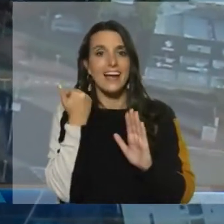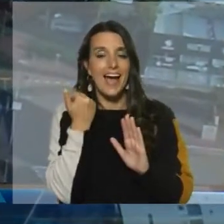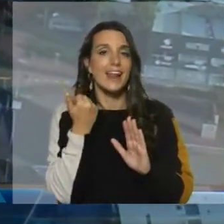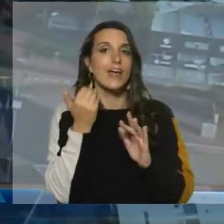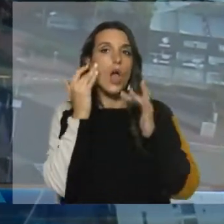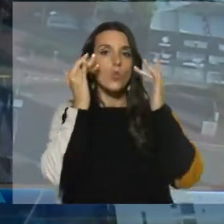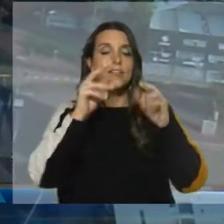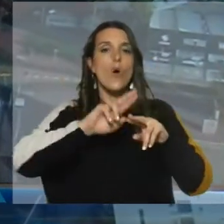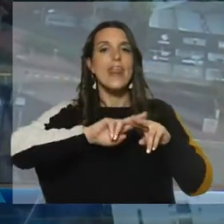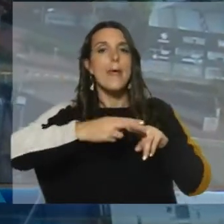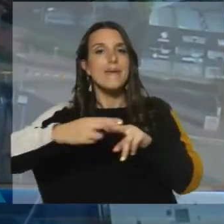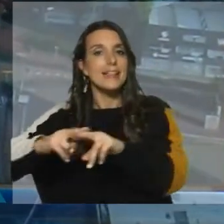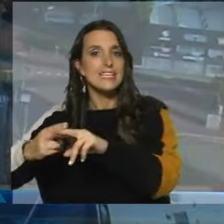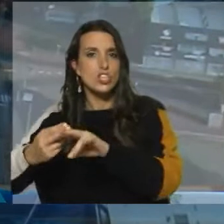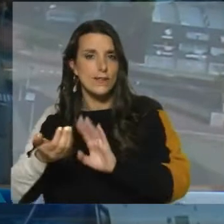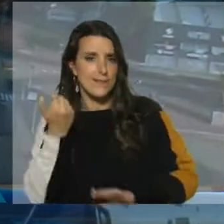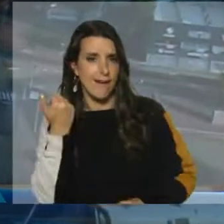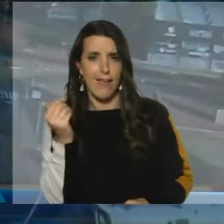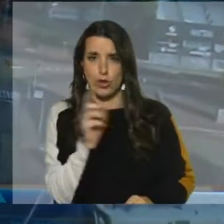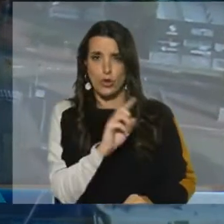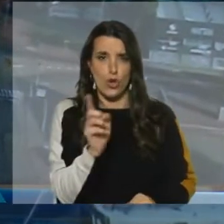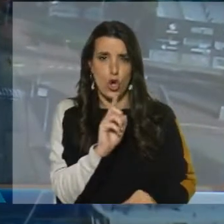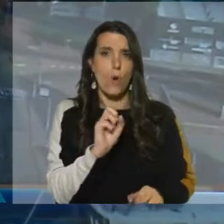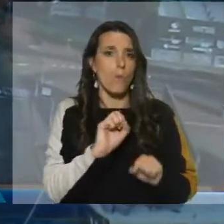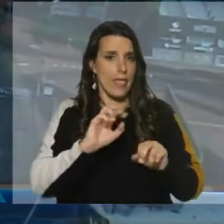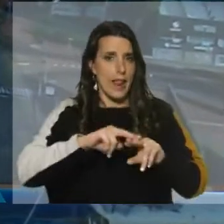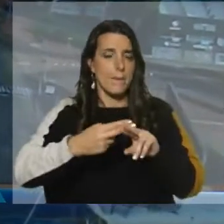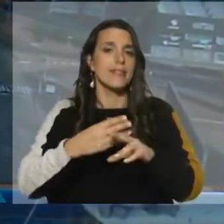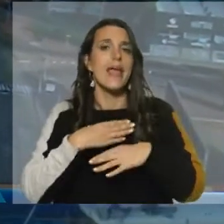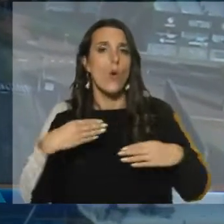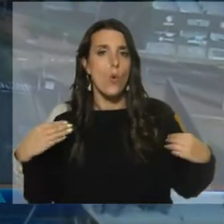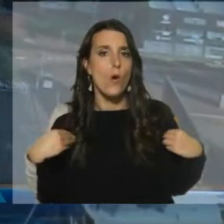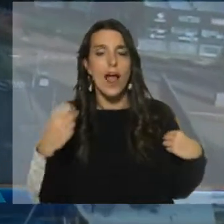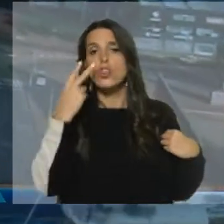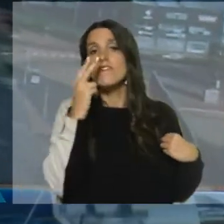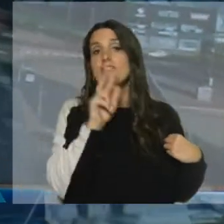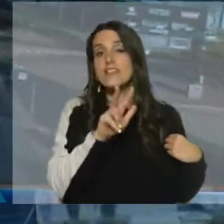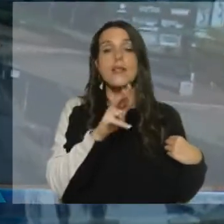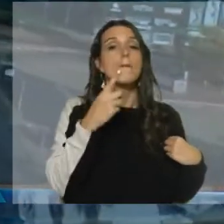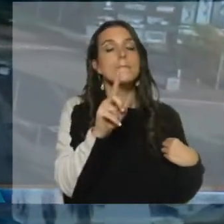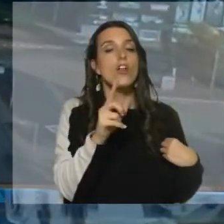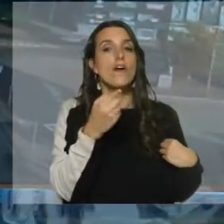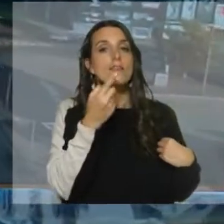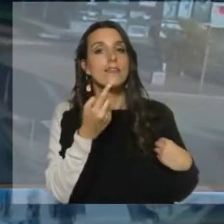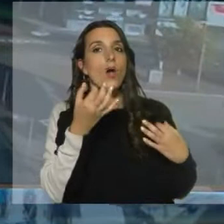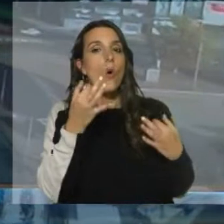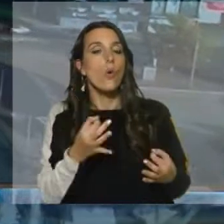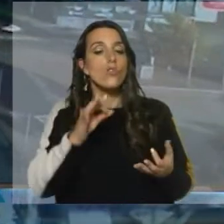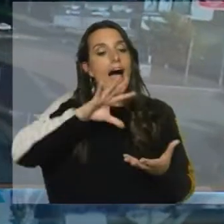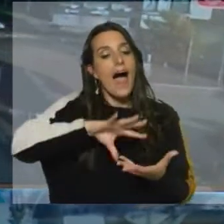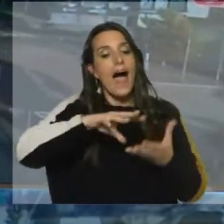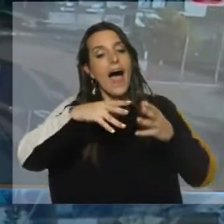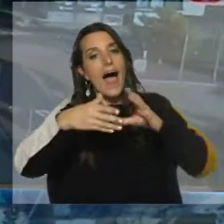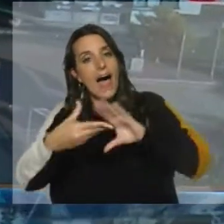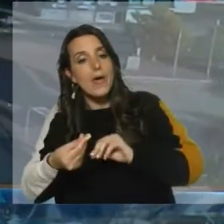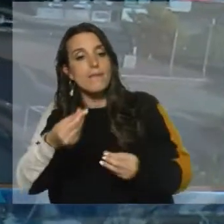la repetición de año en estudiantes de ciclo básico y primaria desde 2023, sino que se trata de una adecuación de